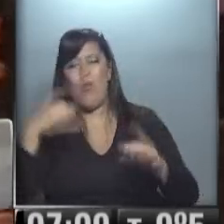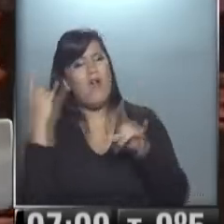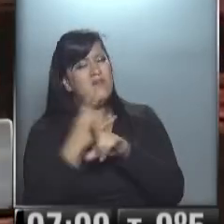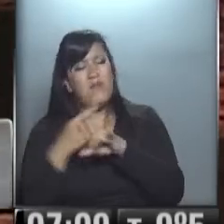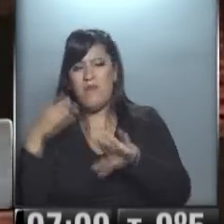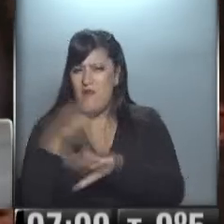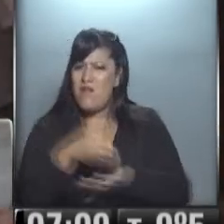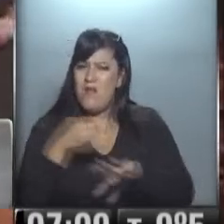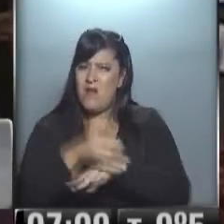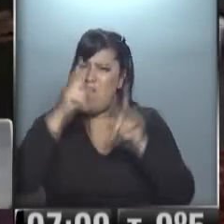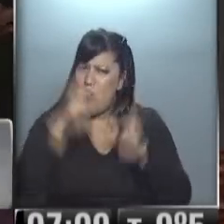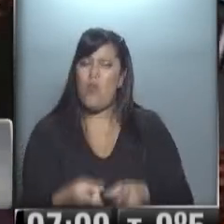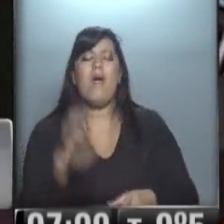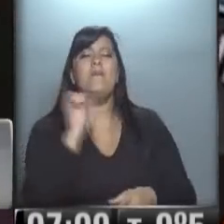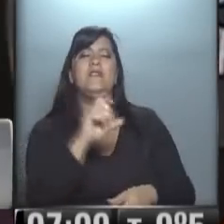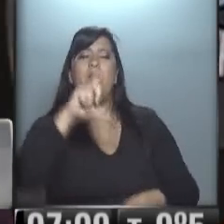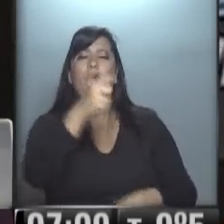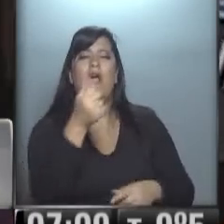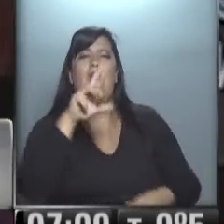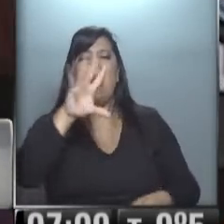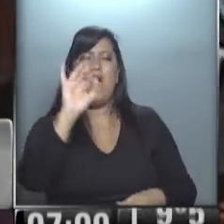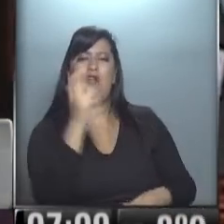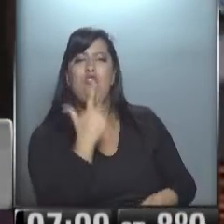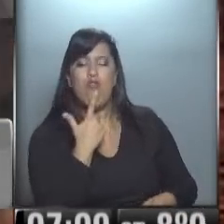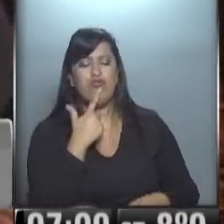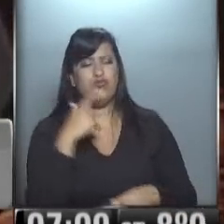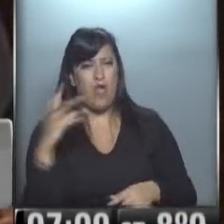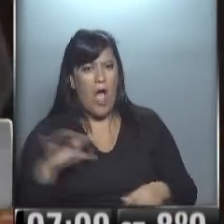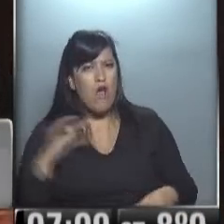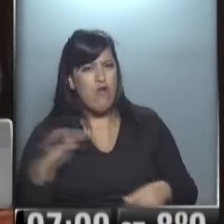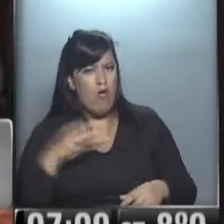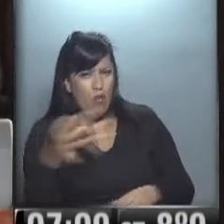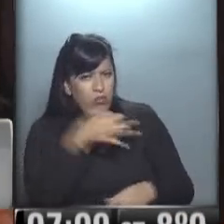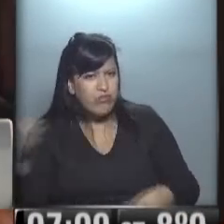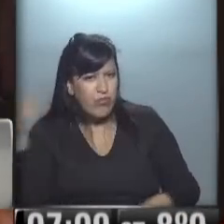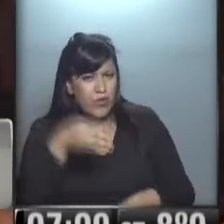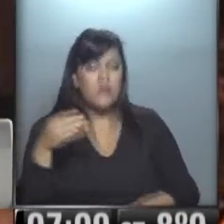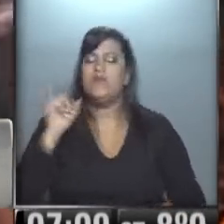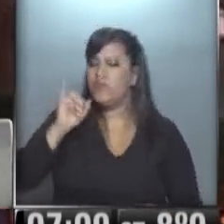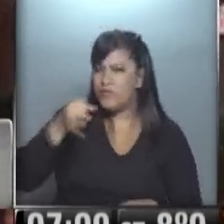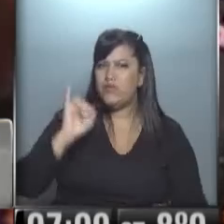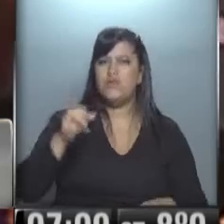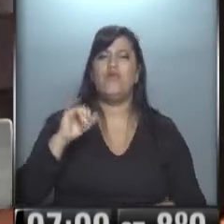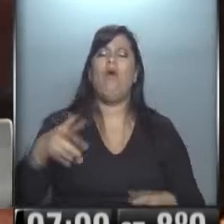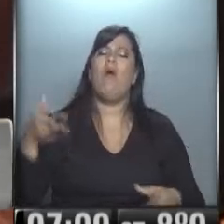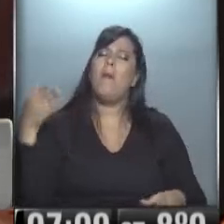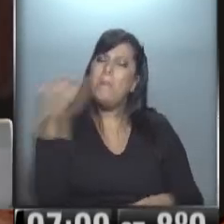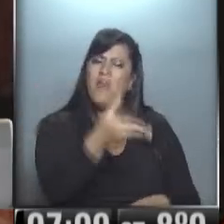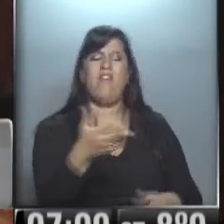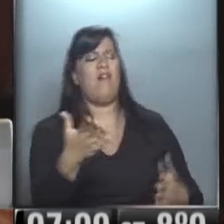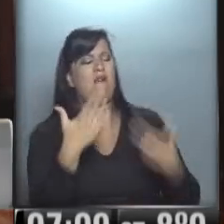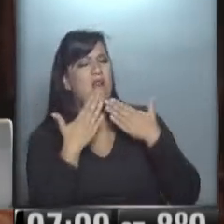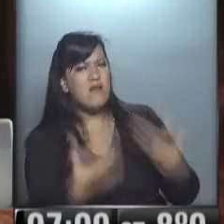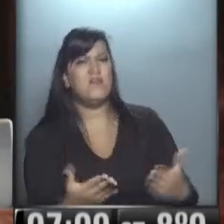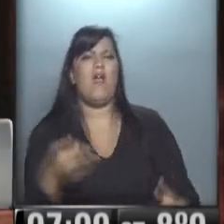nombre? Carlos, me llamo. ¿Cómo? ¿Usted viene todos los años aquí? Todos los años vengo. A pedir, a agradecer.